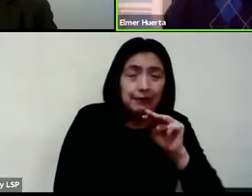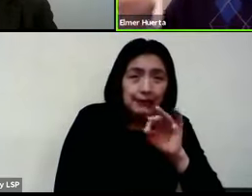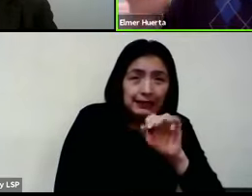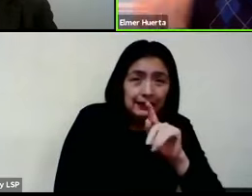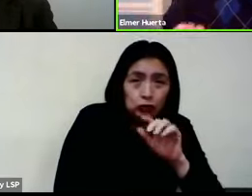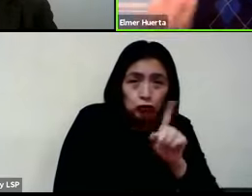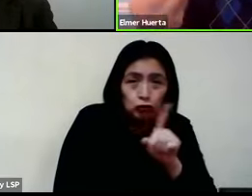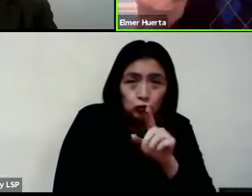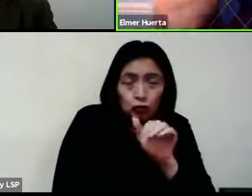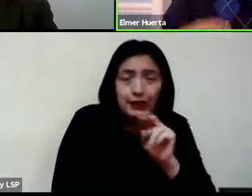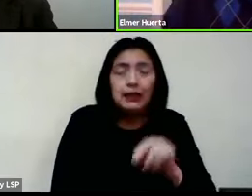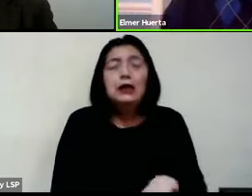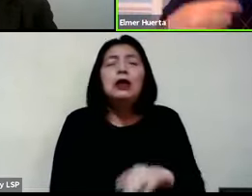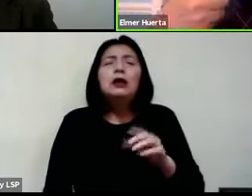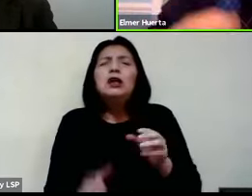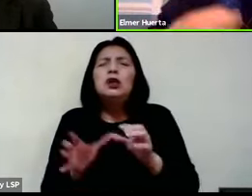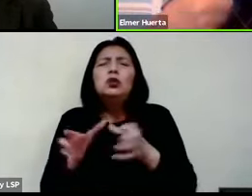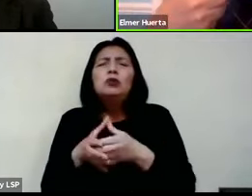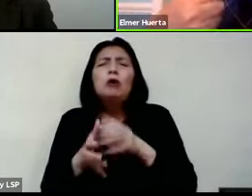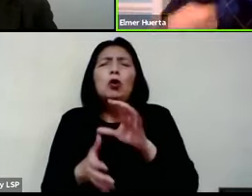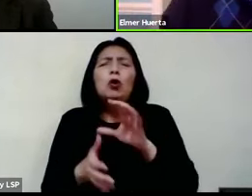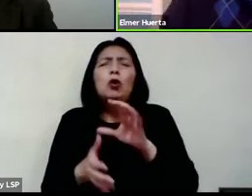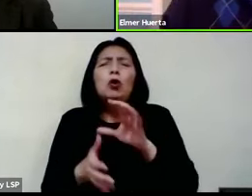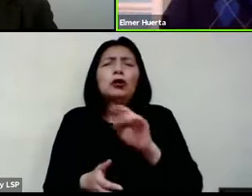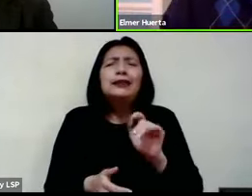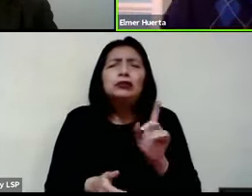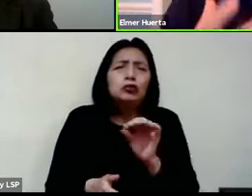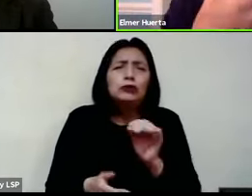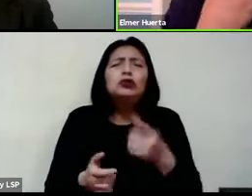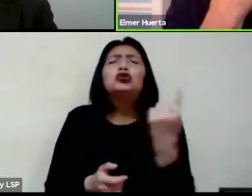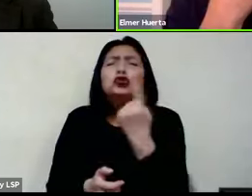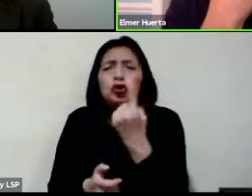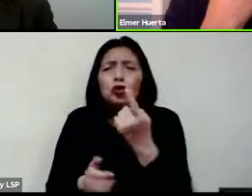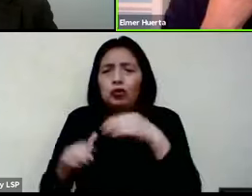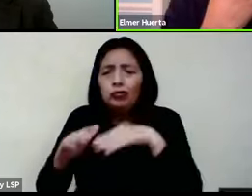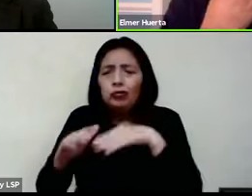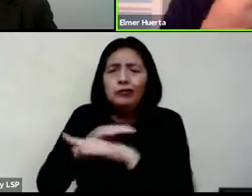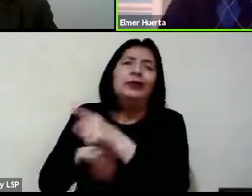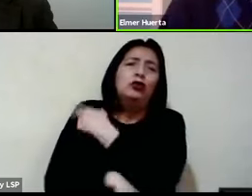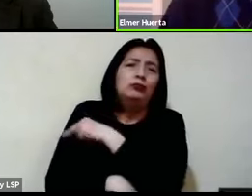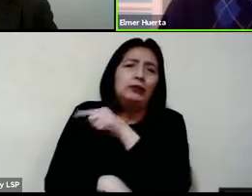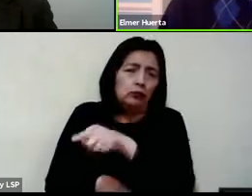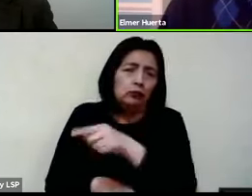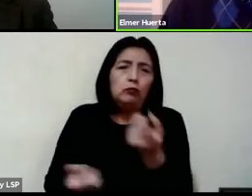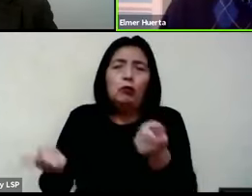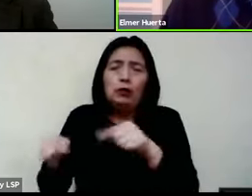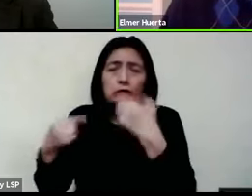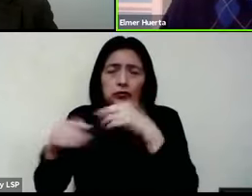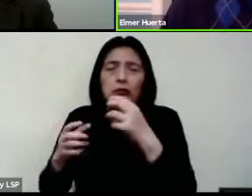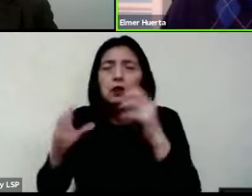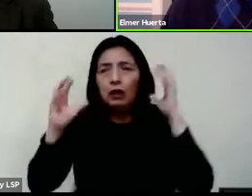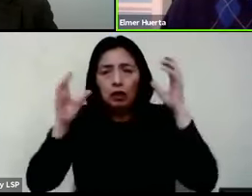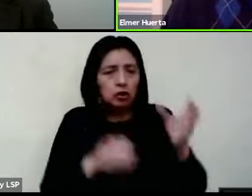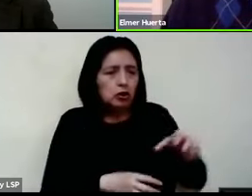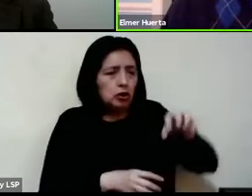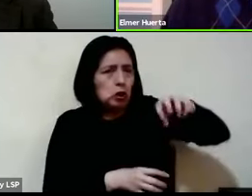cortisonas solo se usan en el hospital cuando el paciente ya está con su máscara de